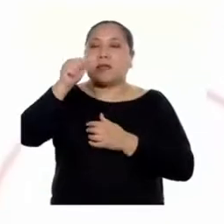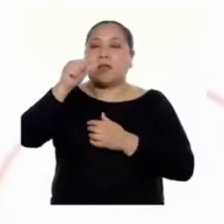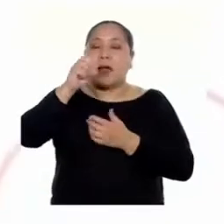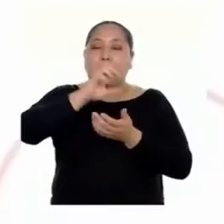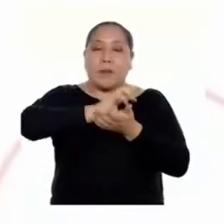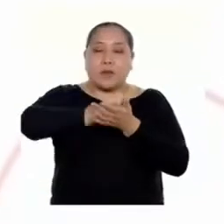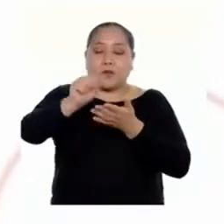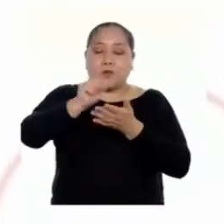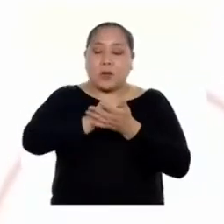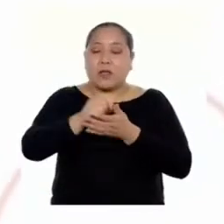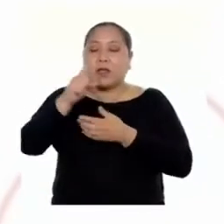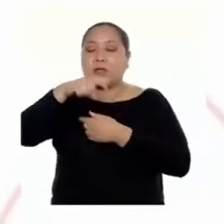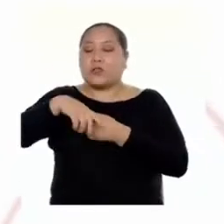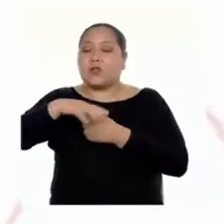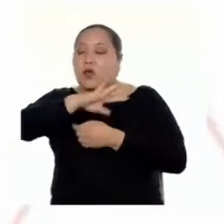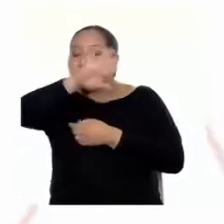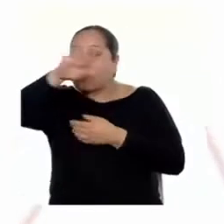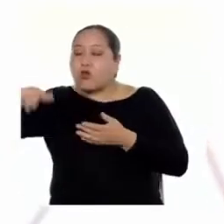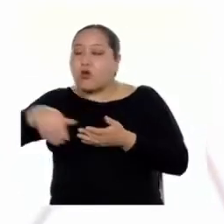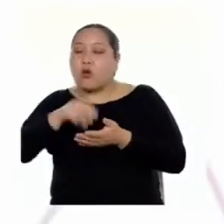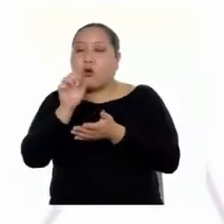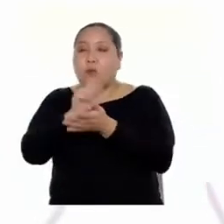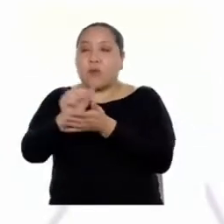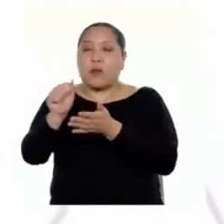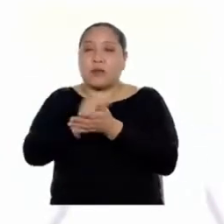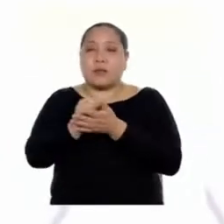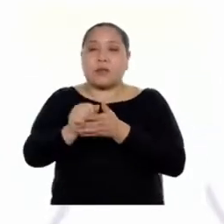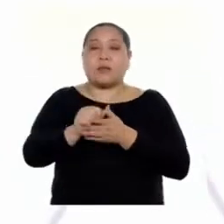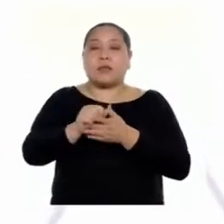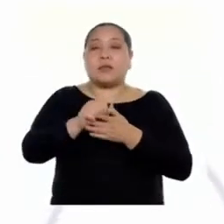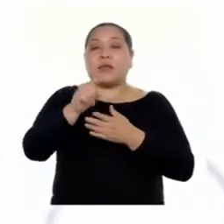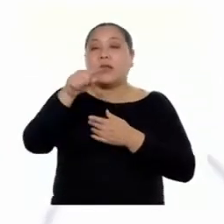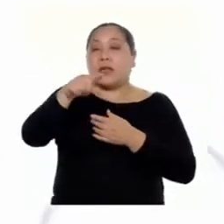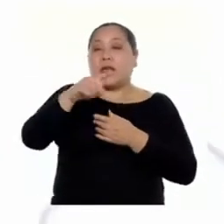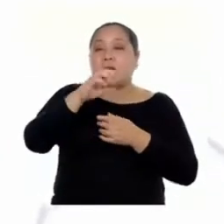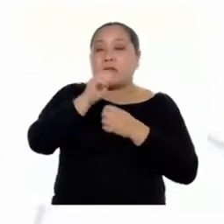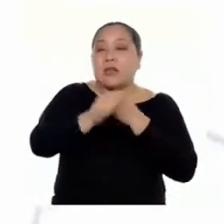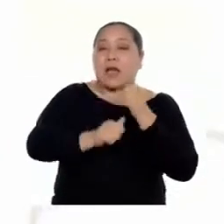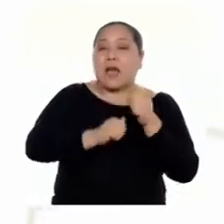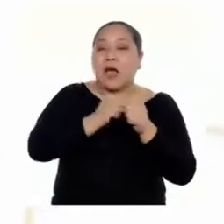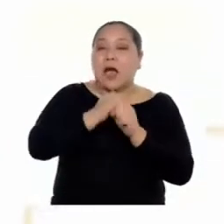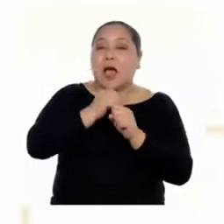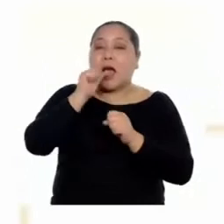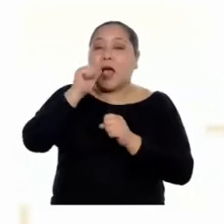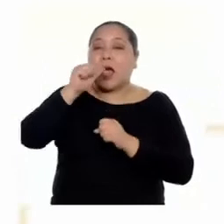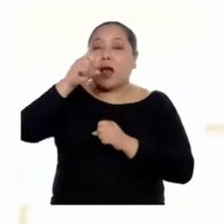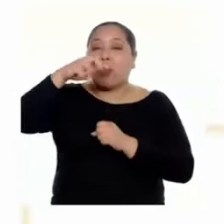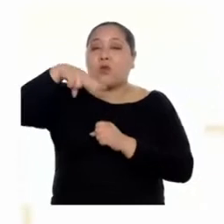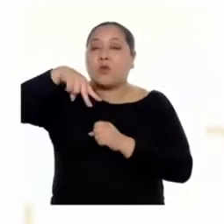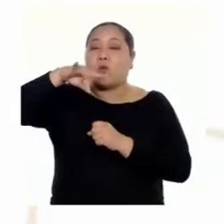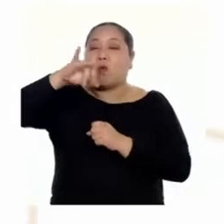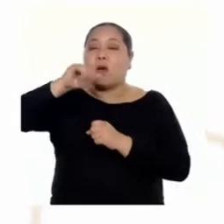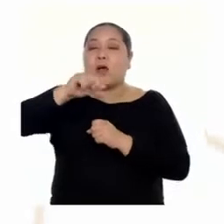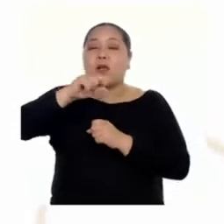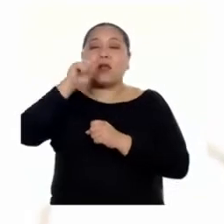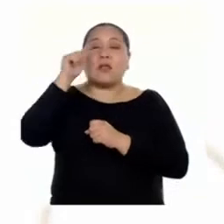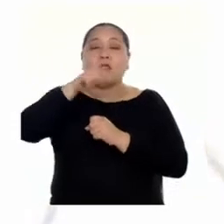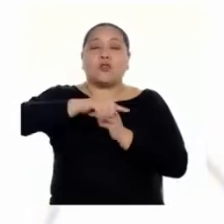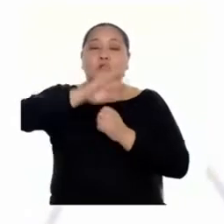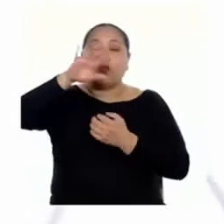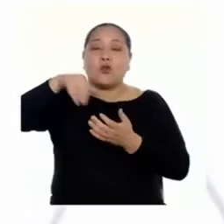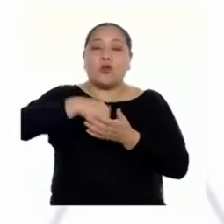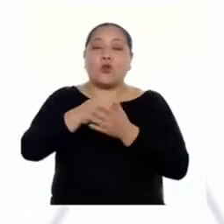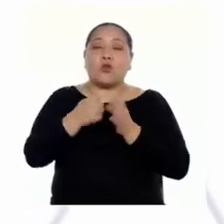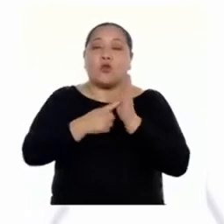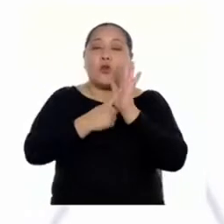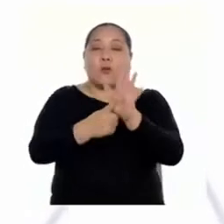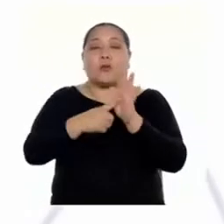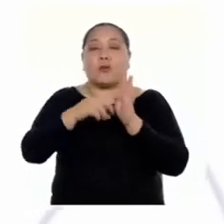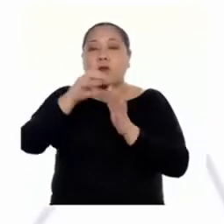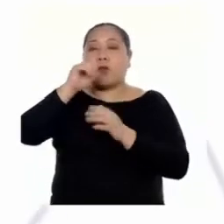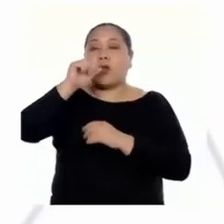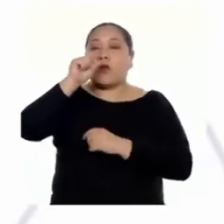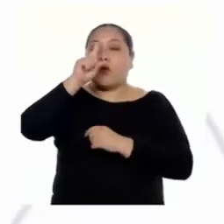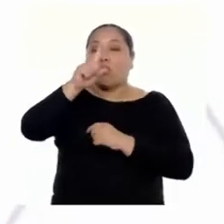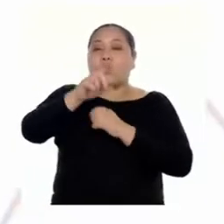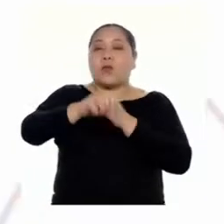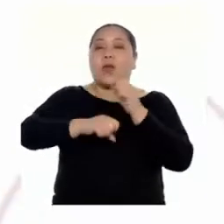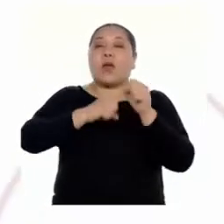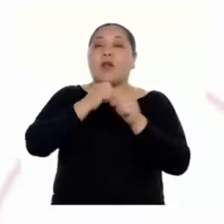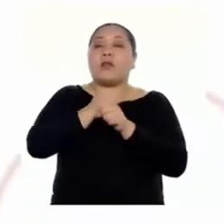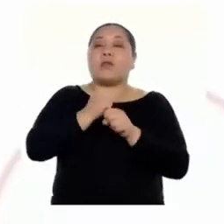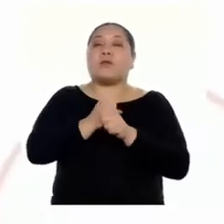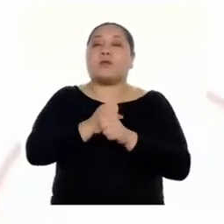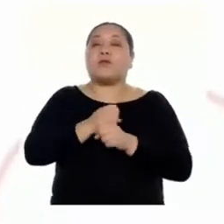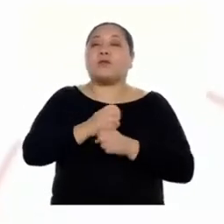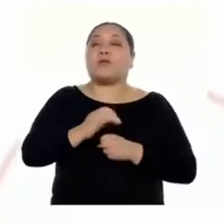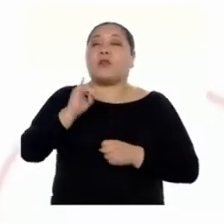tener mi tiempo en meses. O si la tasa es anual, mi periodo debe estar expresado en años. Quinto,